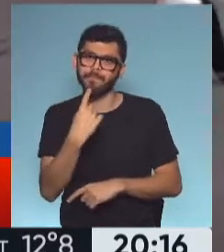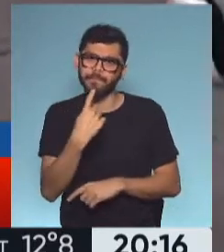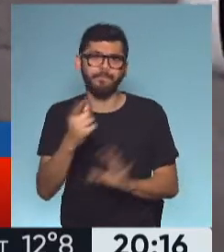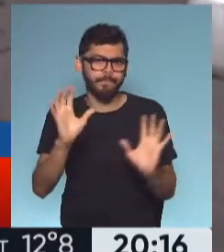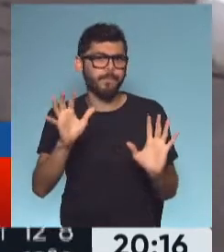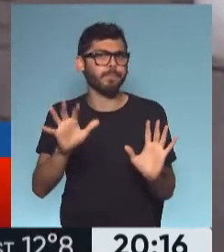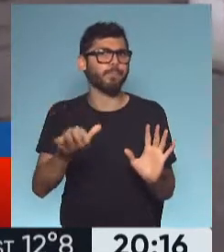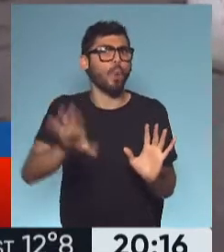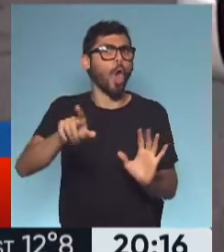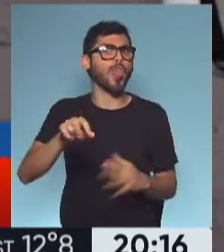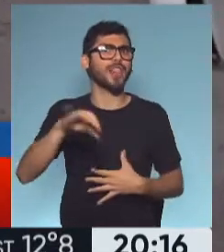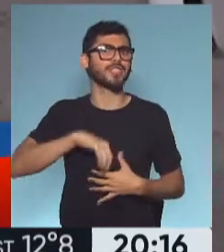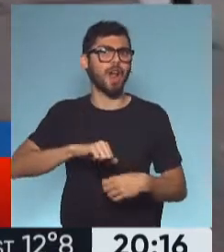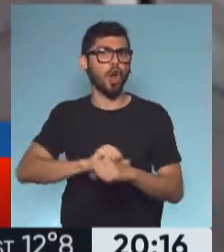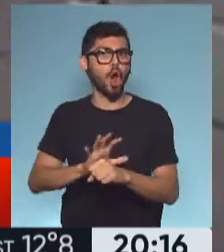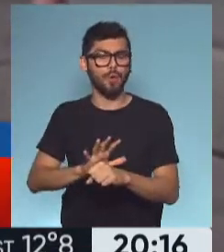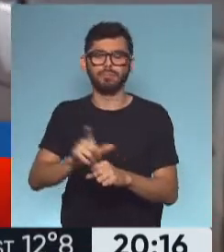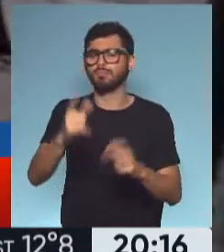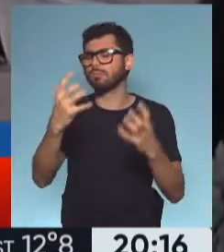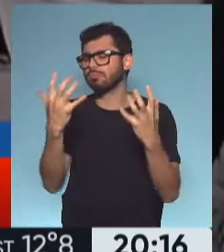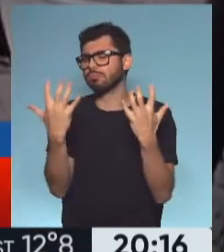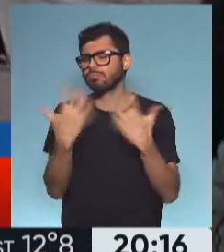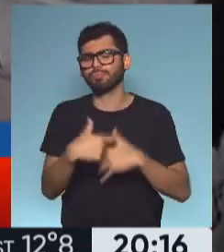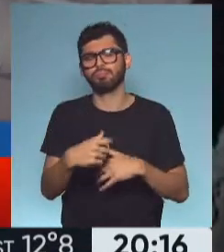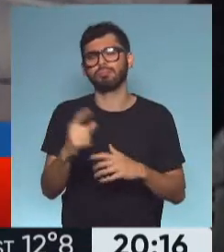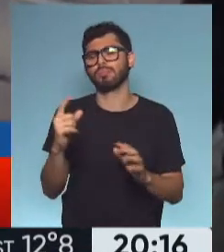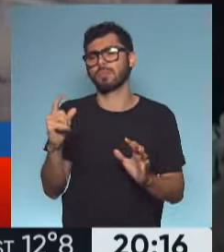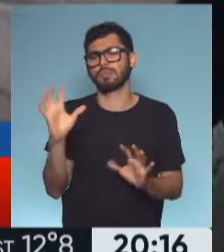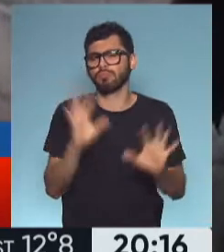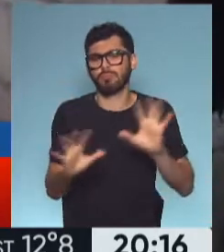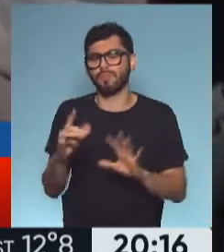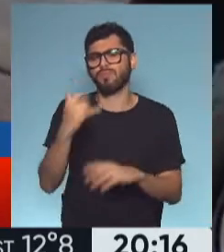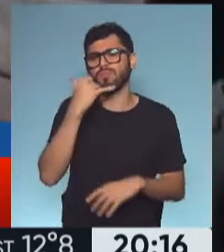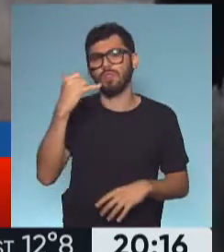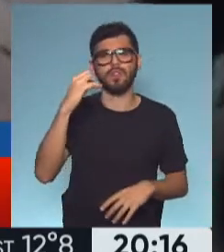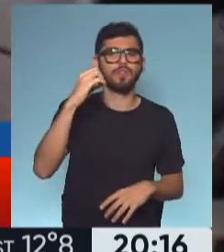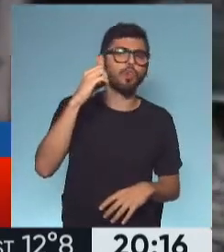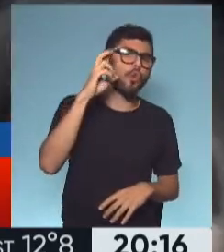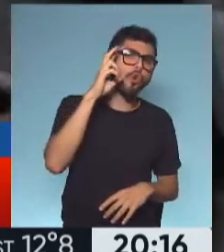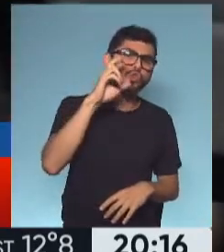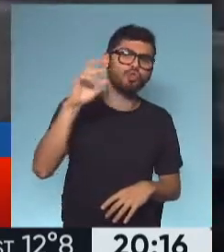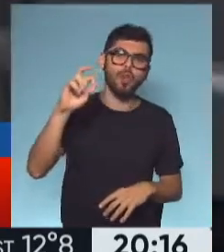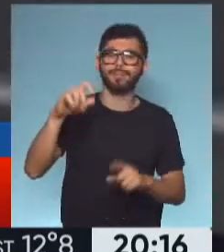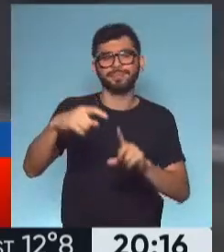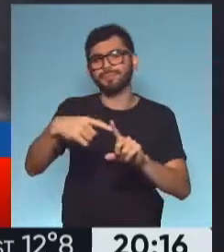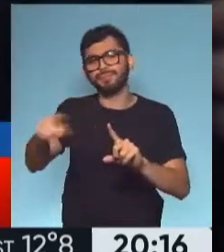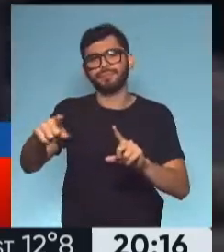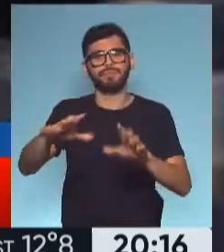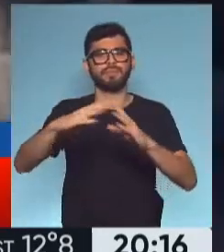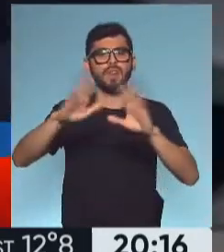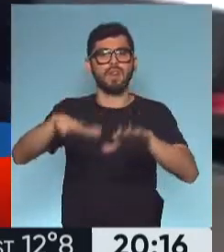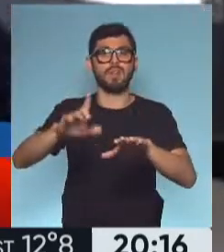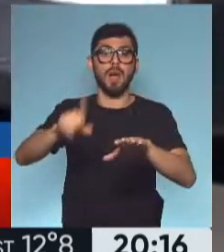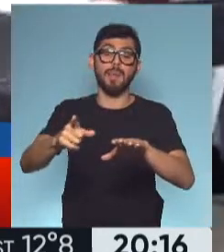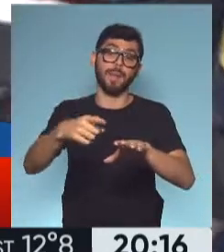con COVID-19, inmediatamente se inicia un protocolo llamando al 0800 para pedir su aislamiento y su